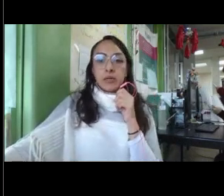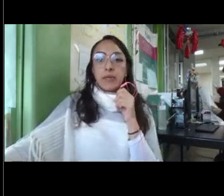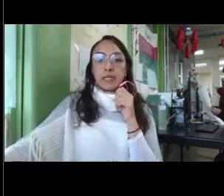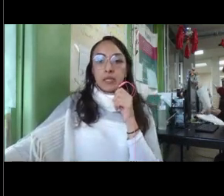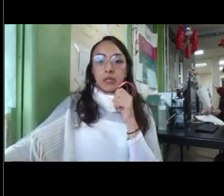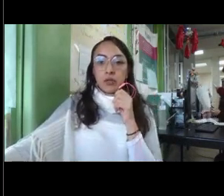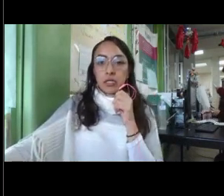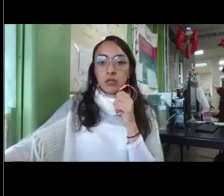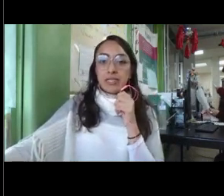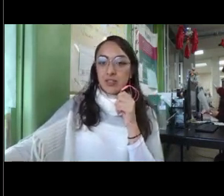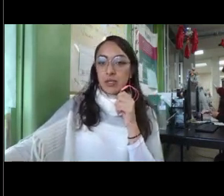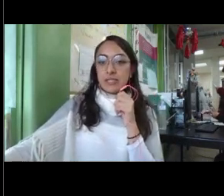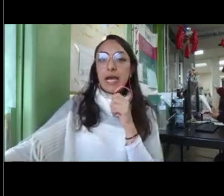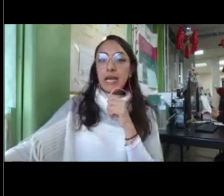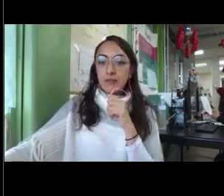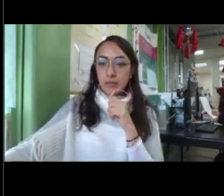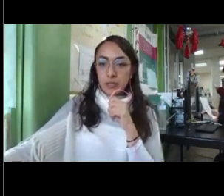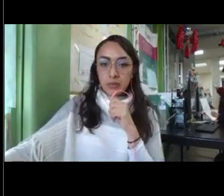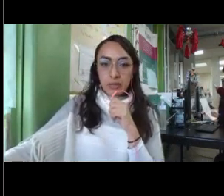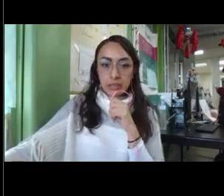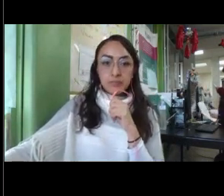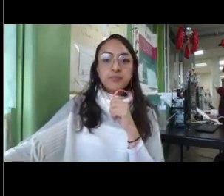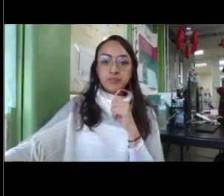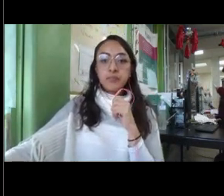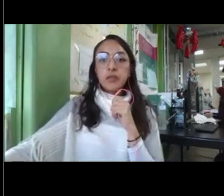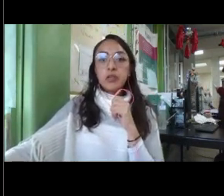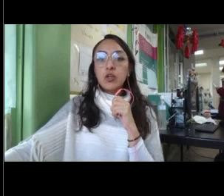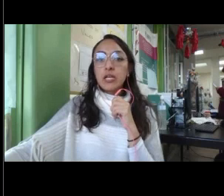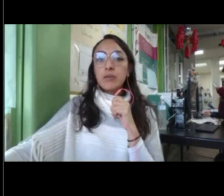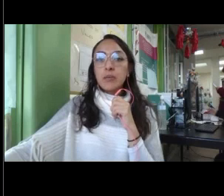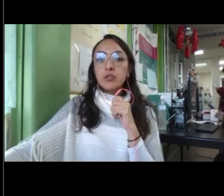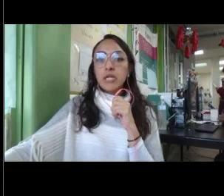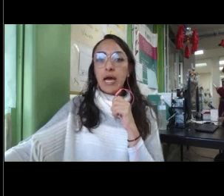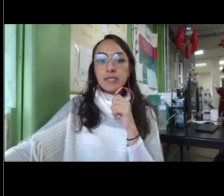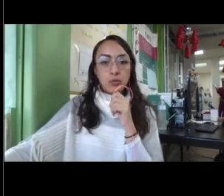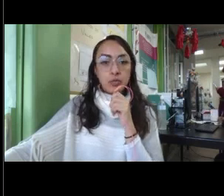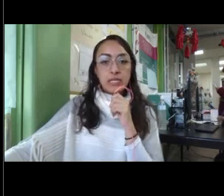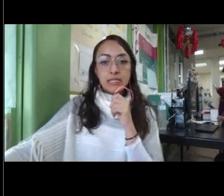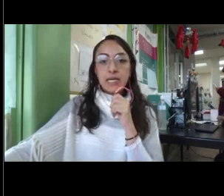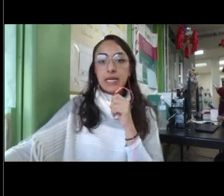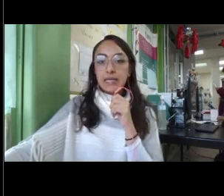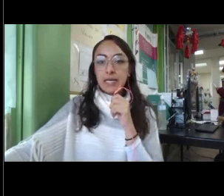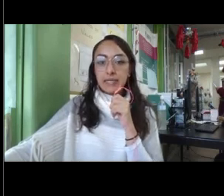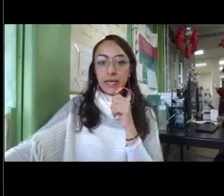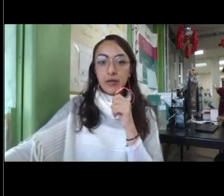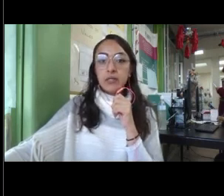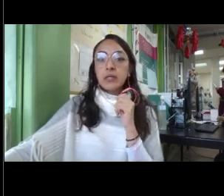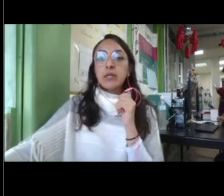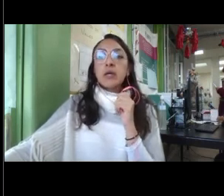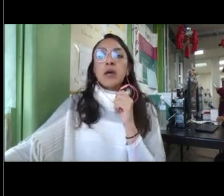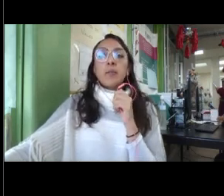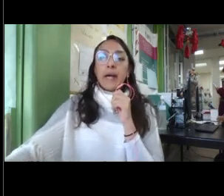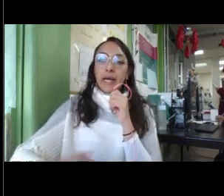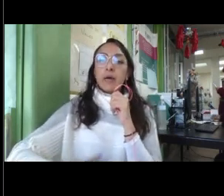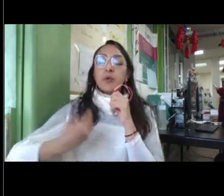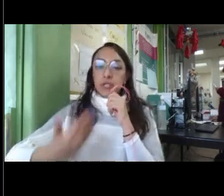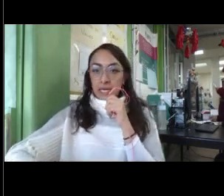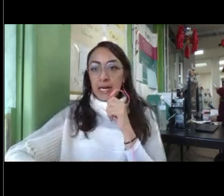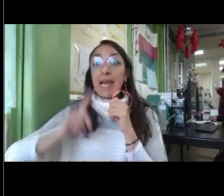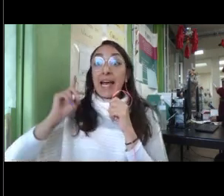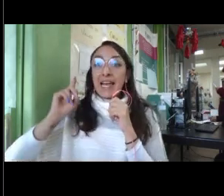de un sistema dactilológico, que esto es el alfabeto manual, donde vamos a utilizar el deletreo